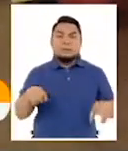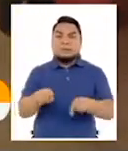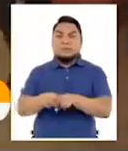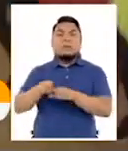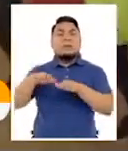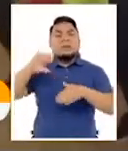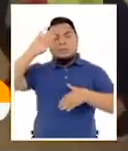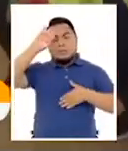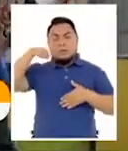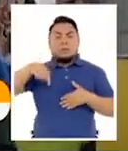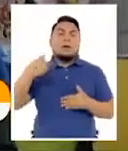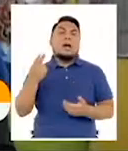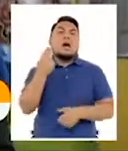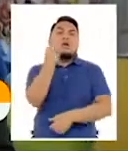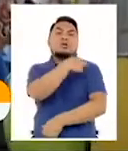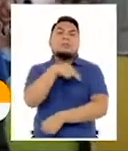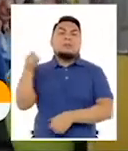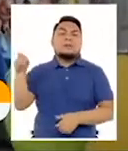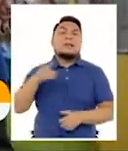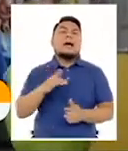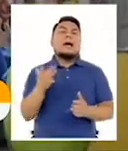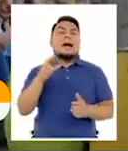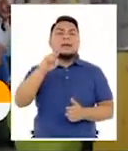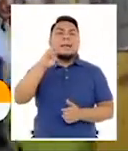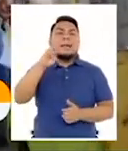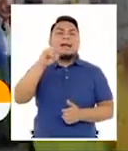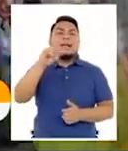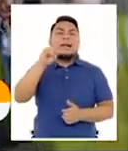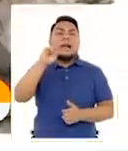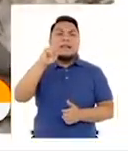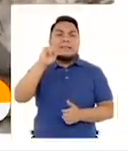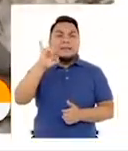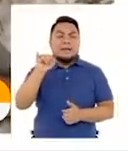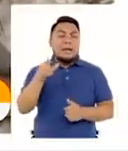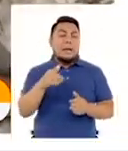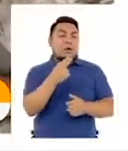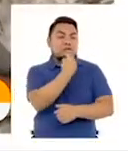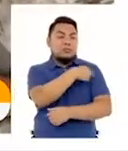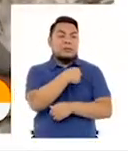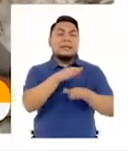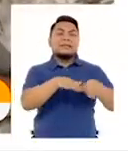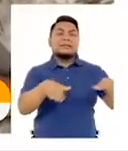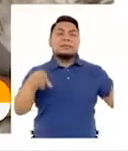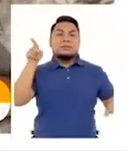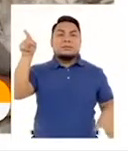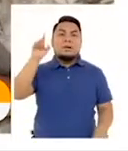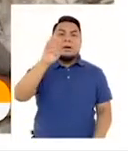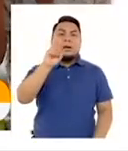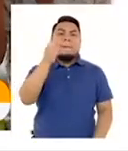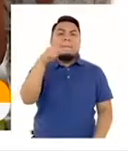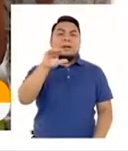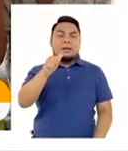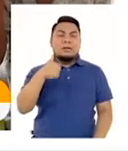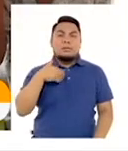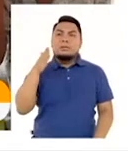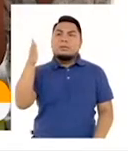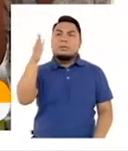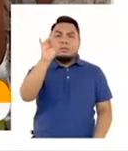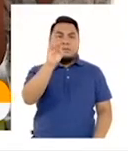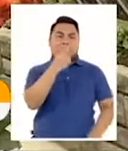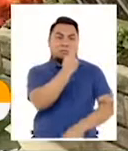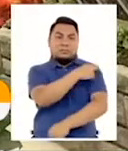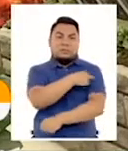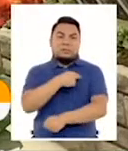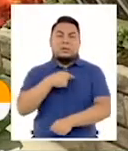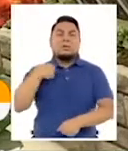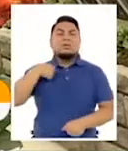hematología. Entonces estamos en el Hospital Rebagliati, en el Hospital del Niño de Breña y algunas veces también vamos a otros hospitales. En realidad lo que